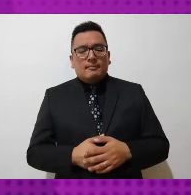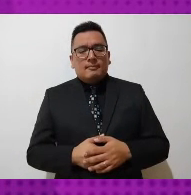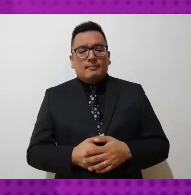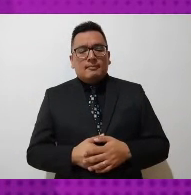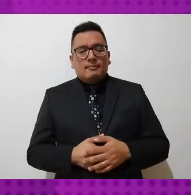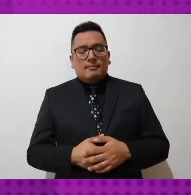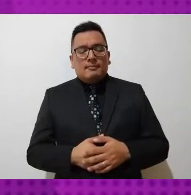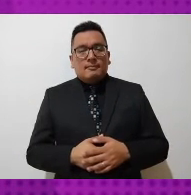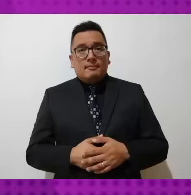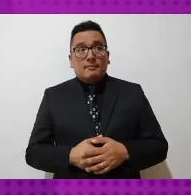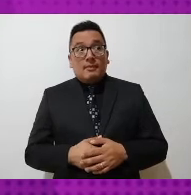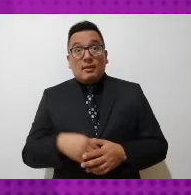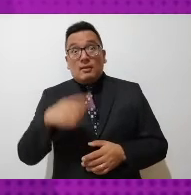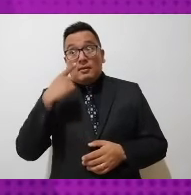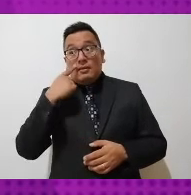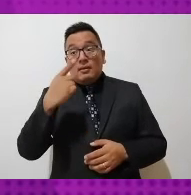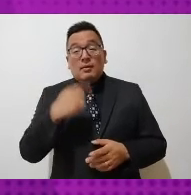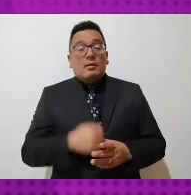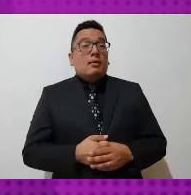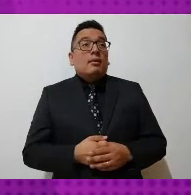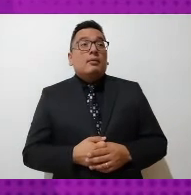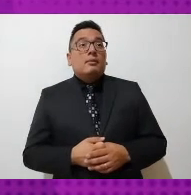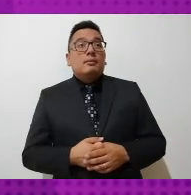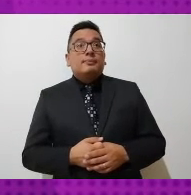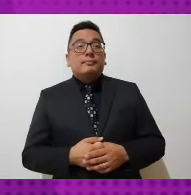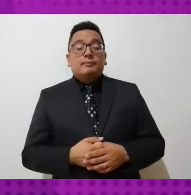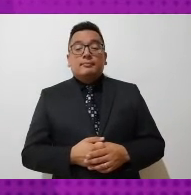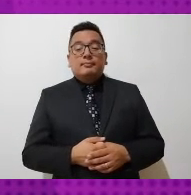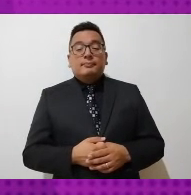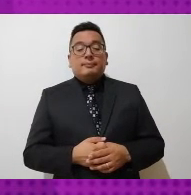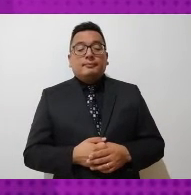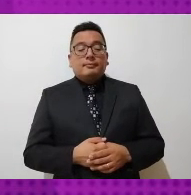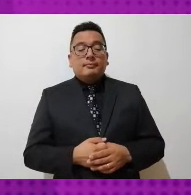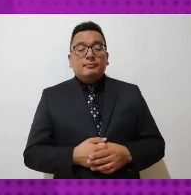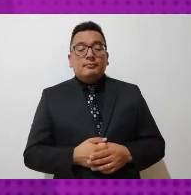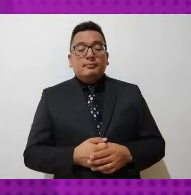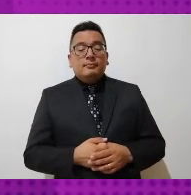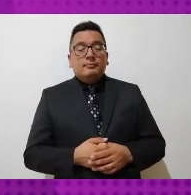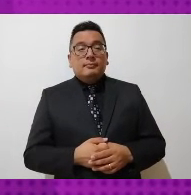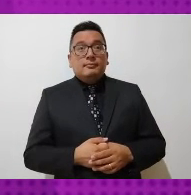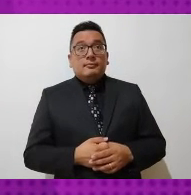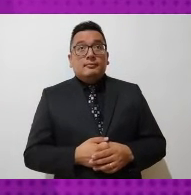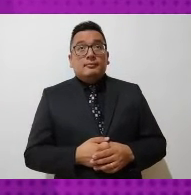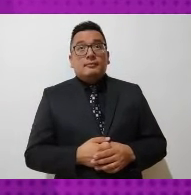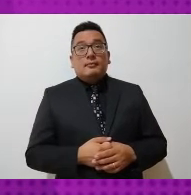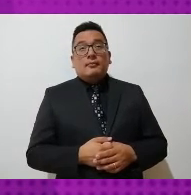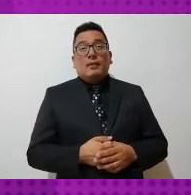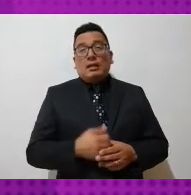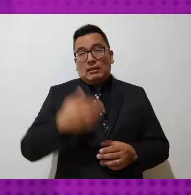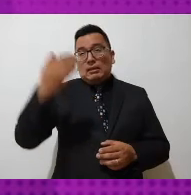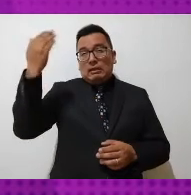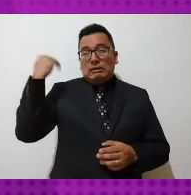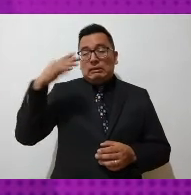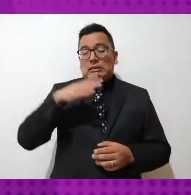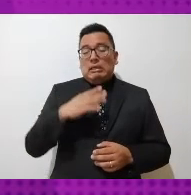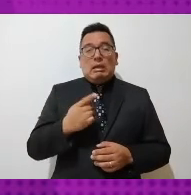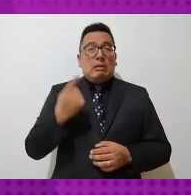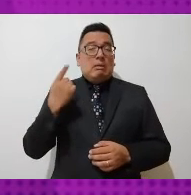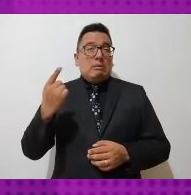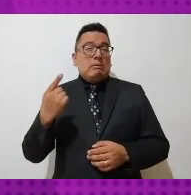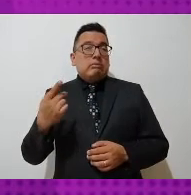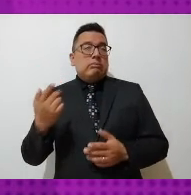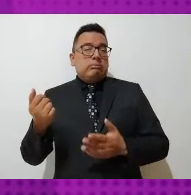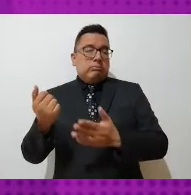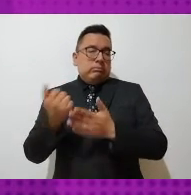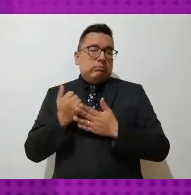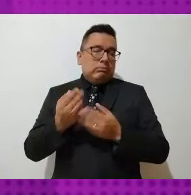Un aliado muy fuerte, un aliado que incluso puso la agenda desde la sociedad civil,